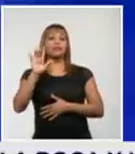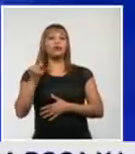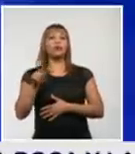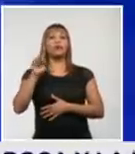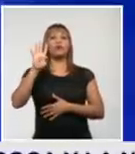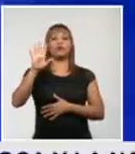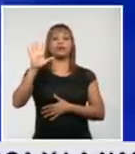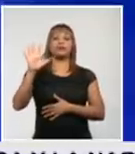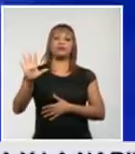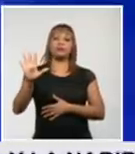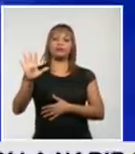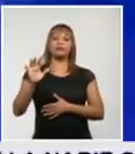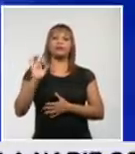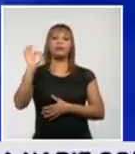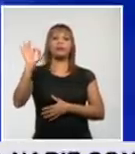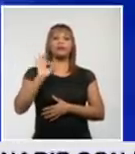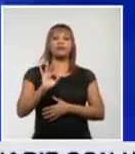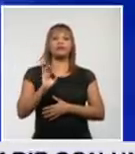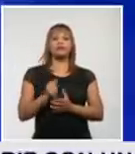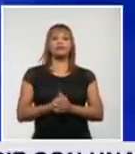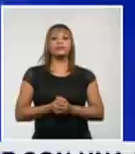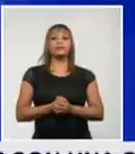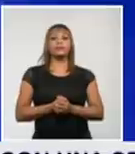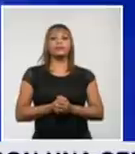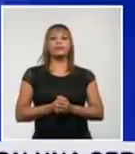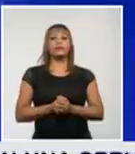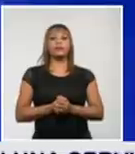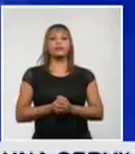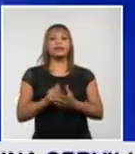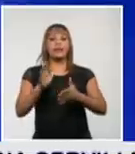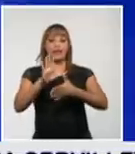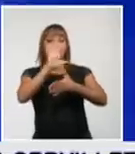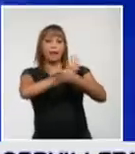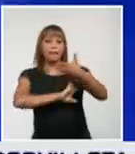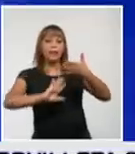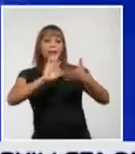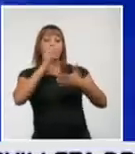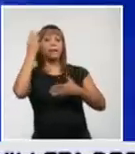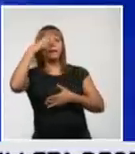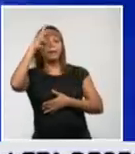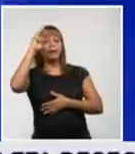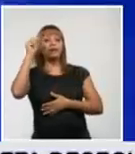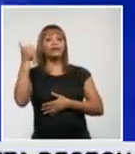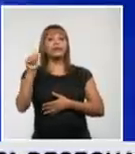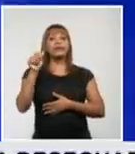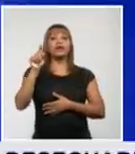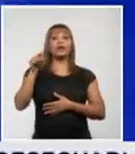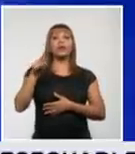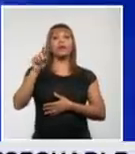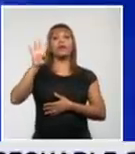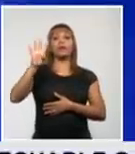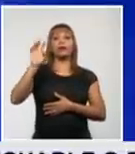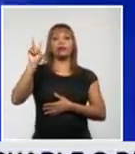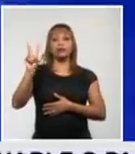5,45. En nuestra región, México, con 10,42 de tasa de